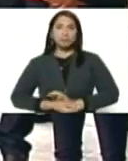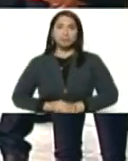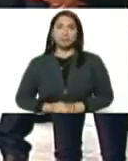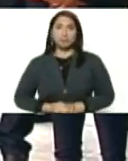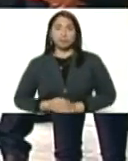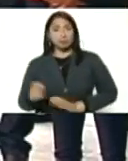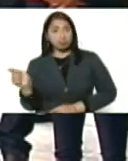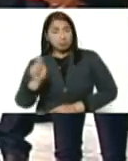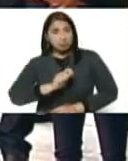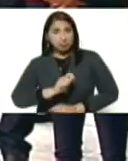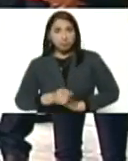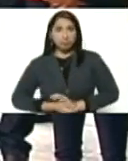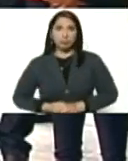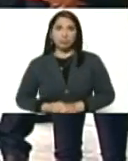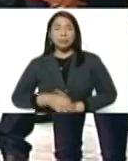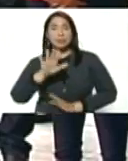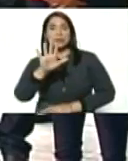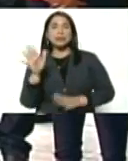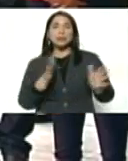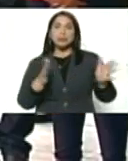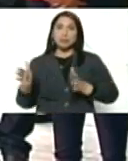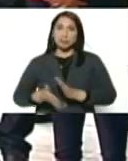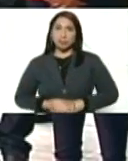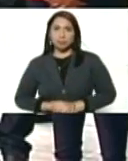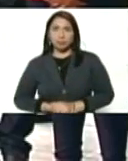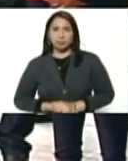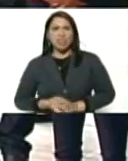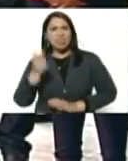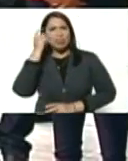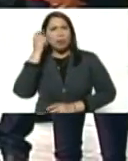de 5 de marzo, fecha en la cual